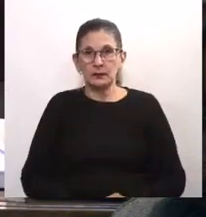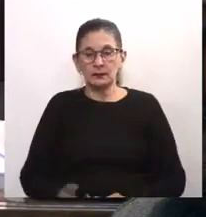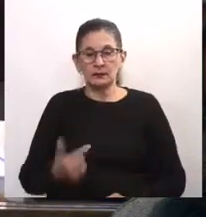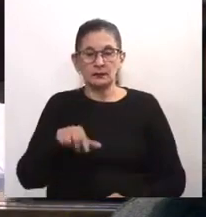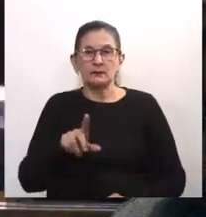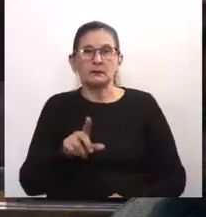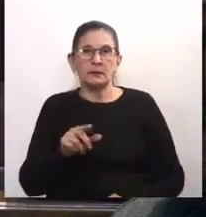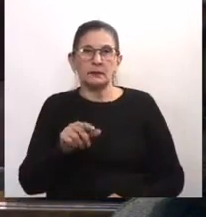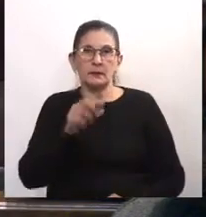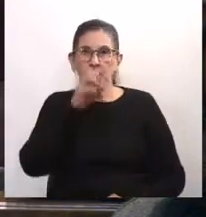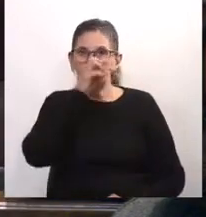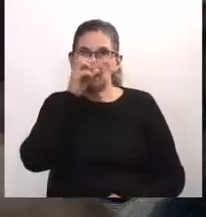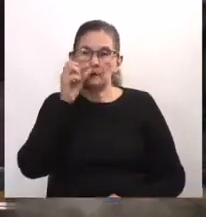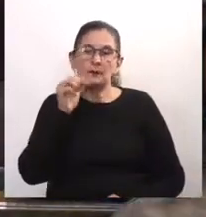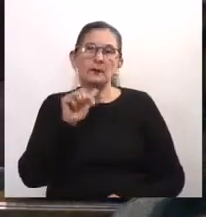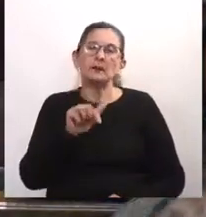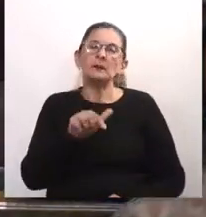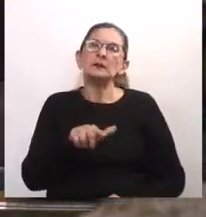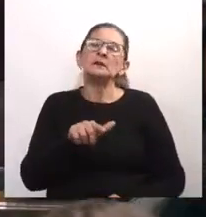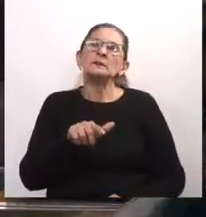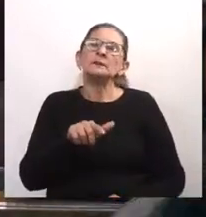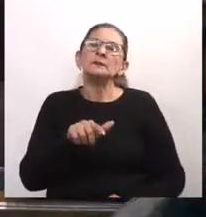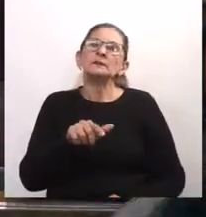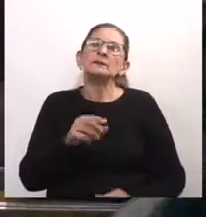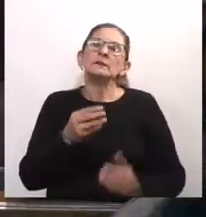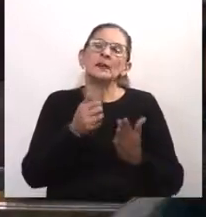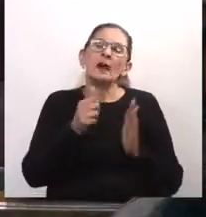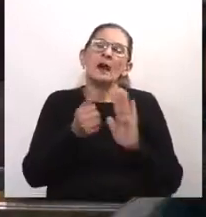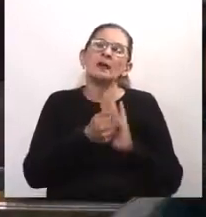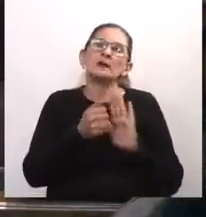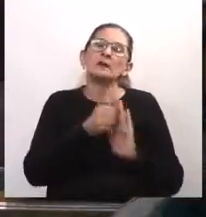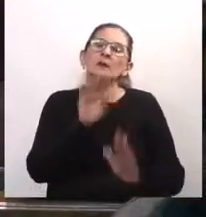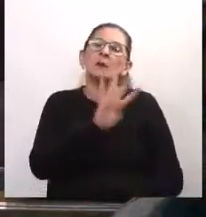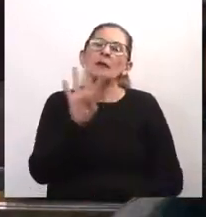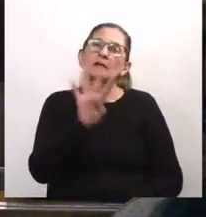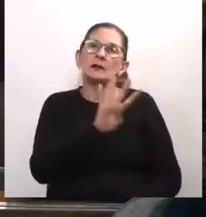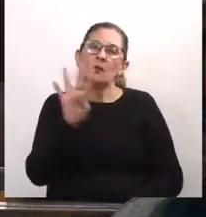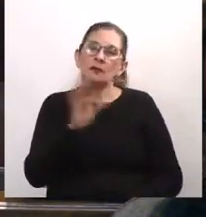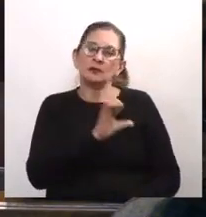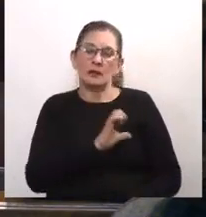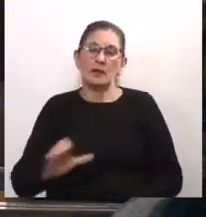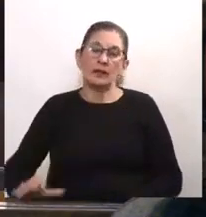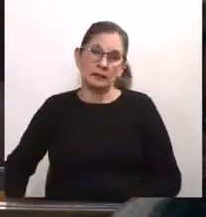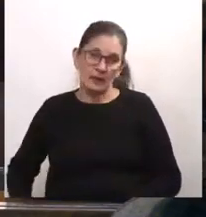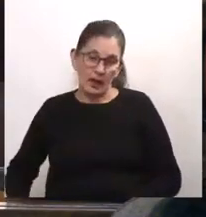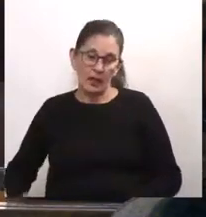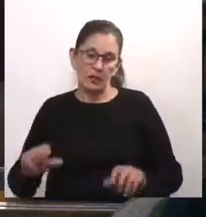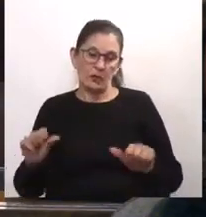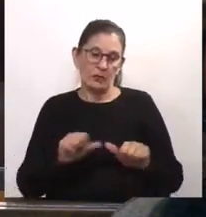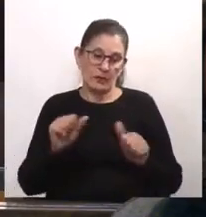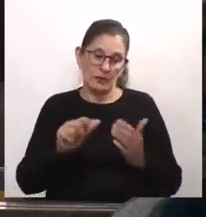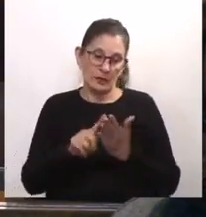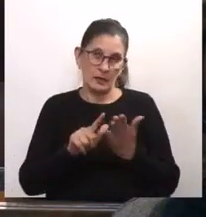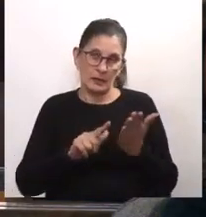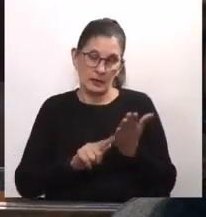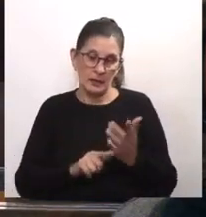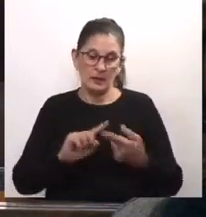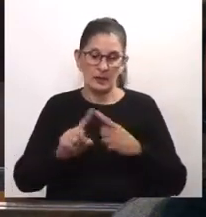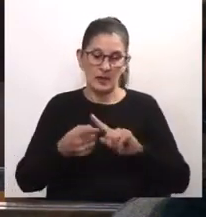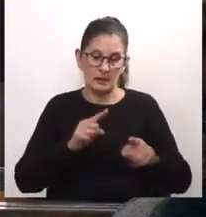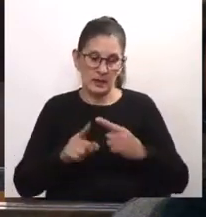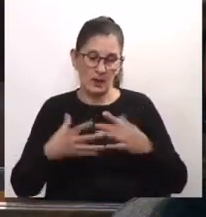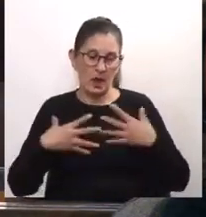Primero, estamos cumpliendo con la Constitución. Artículo 44. El Estado legislará en las cuestiones